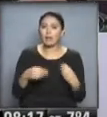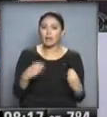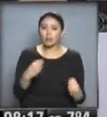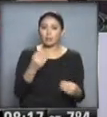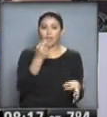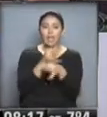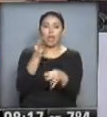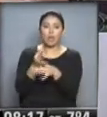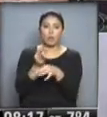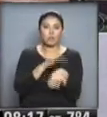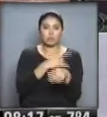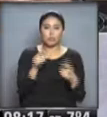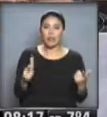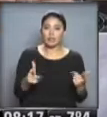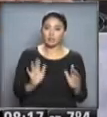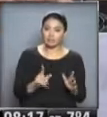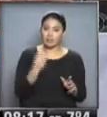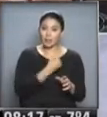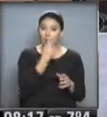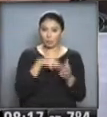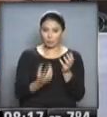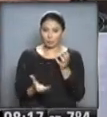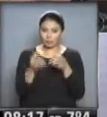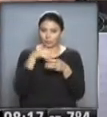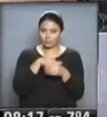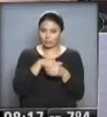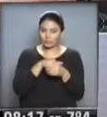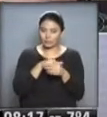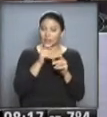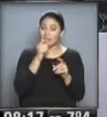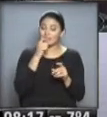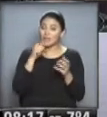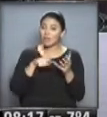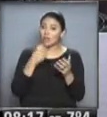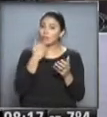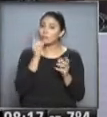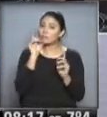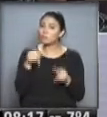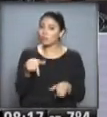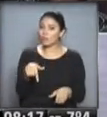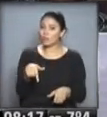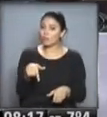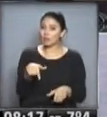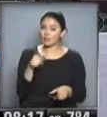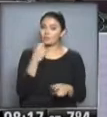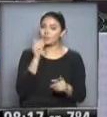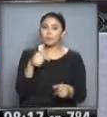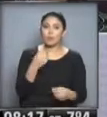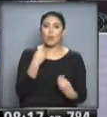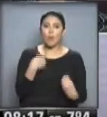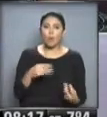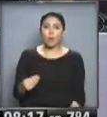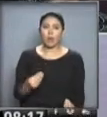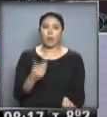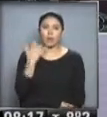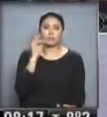tiene escuelas a su cargo bueno este es el primer punto creo que si no sabe que tiene cuáles fueron las